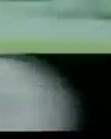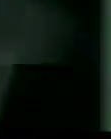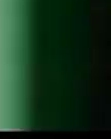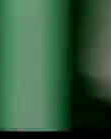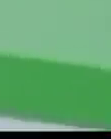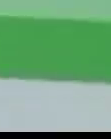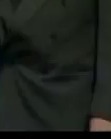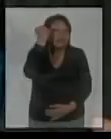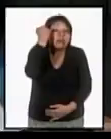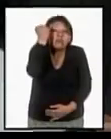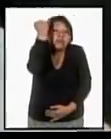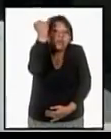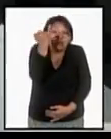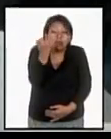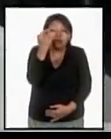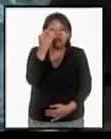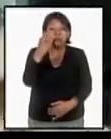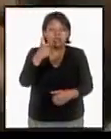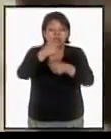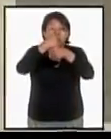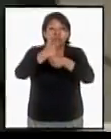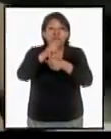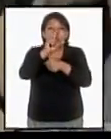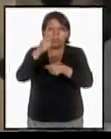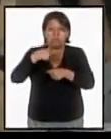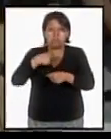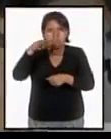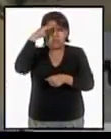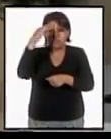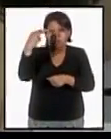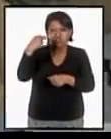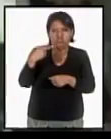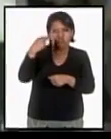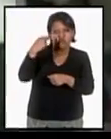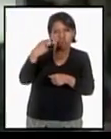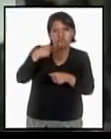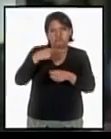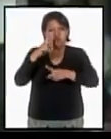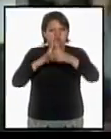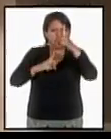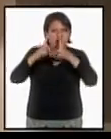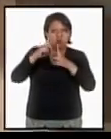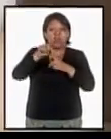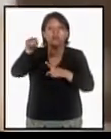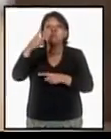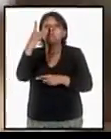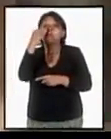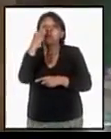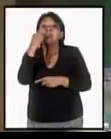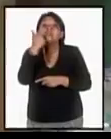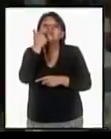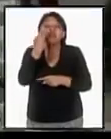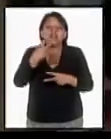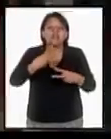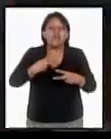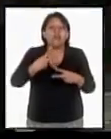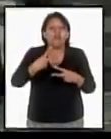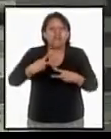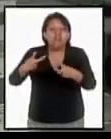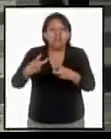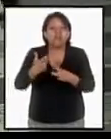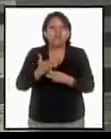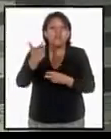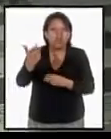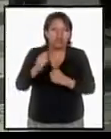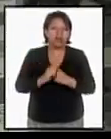Se puede imaginar lo que se sufre cuando se es el sospechoso favorito de policías dedicados a extorsionar, o un